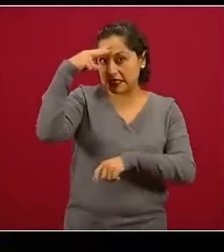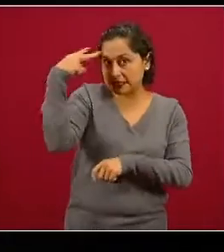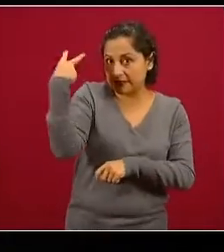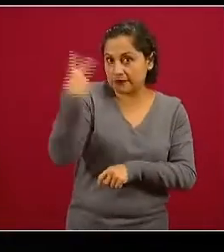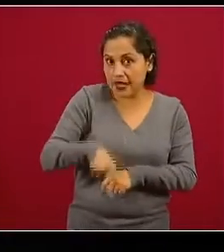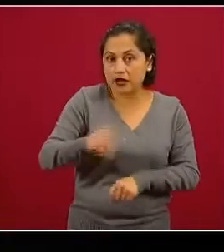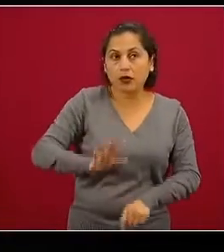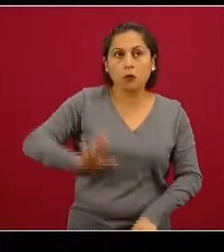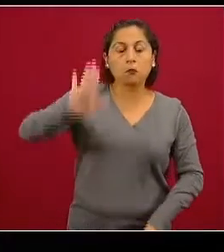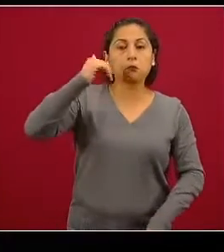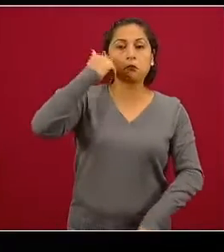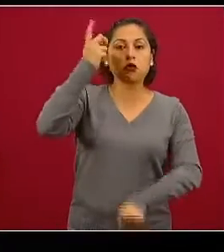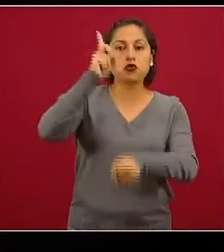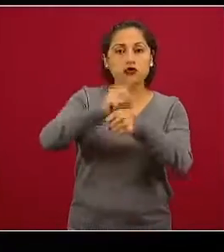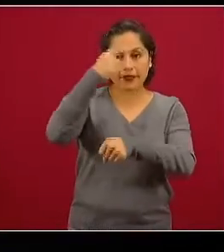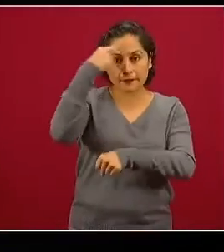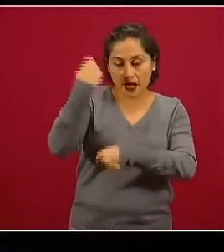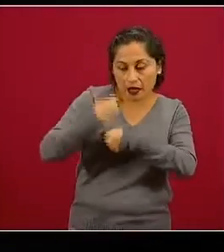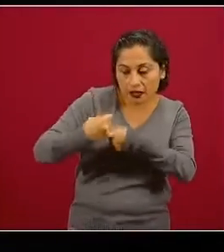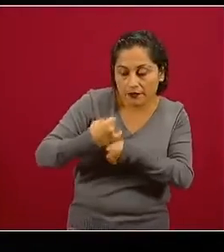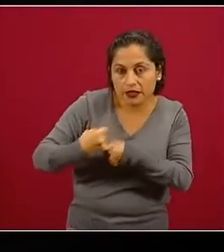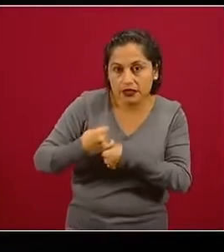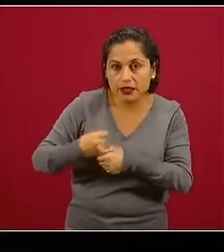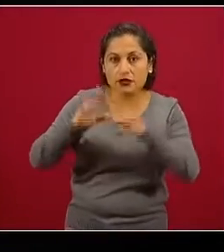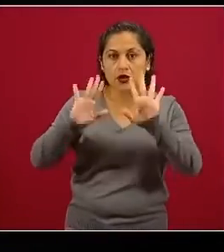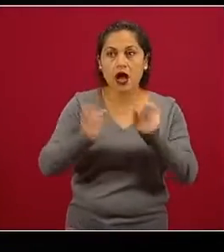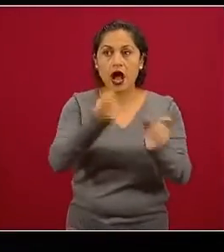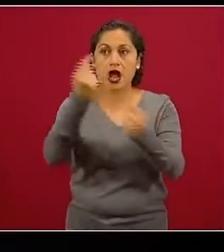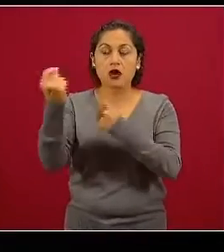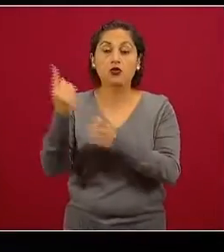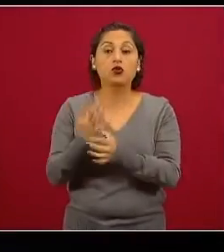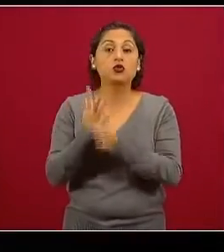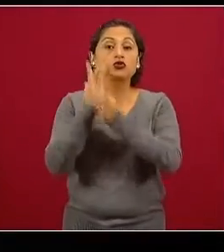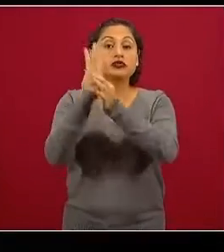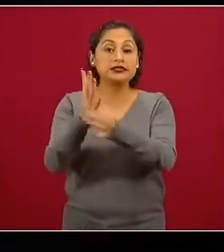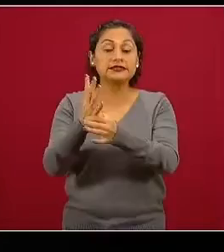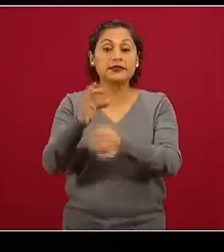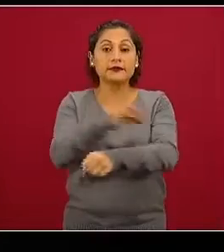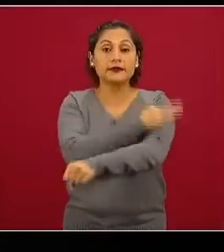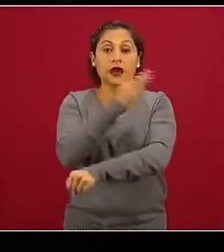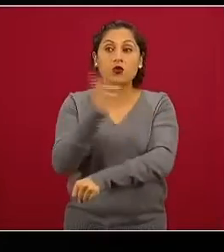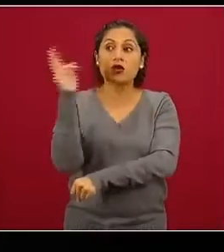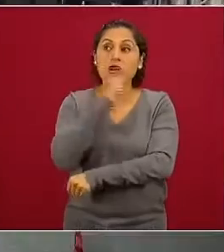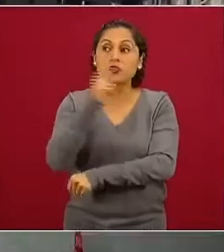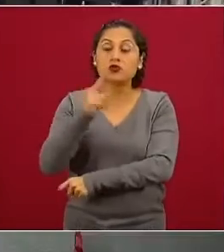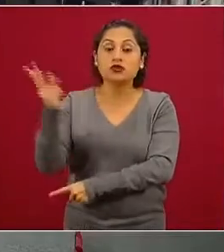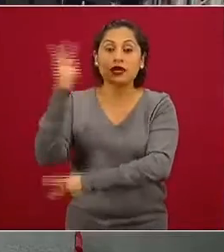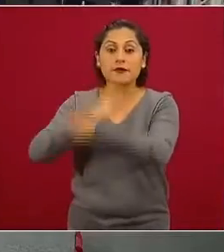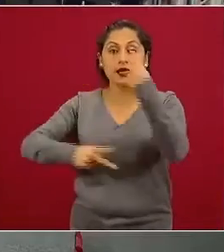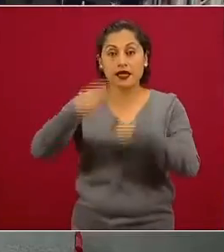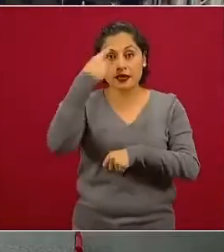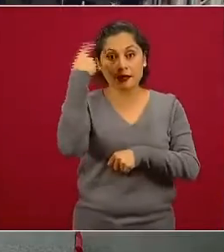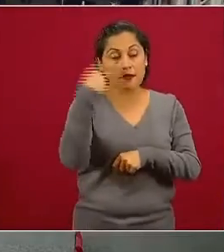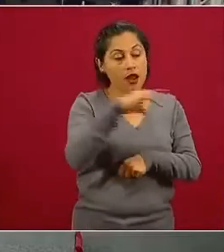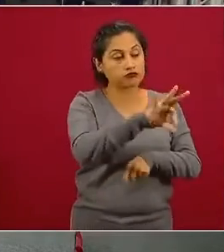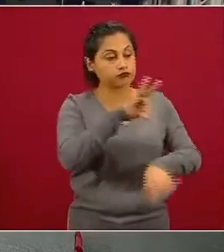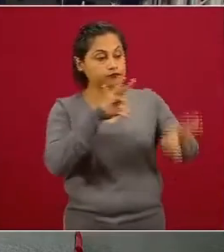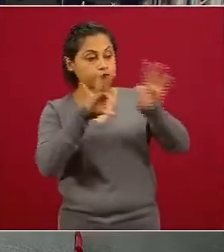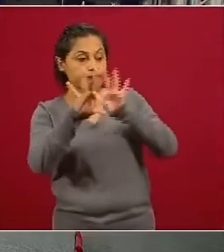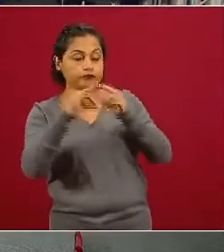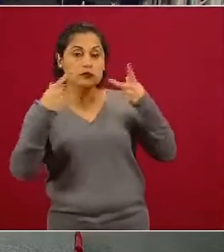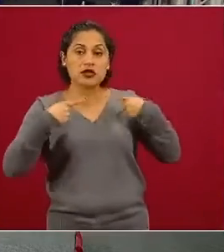al combate de las enfermedades crónicas que tenemos. Esto por el lado de este tema. Y en el torno a las vacunas, precisamente